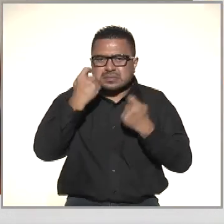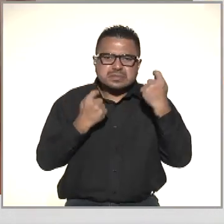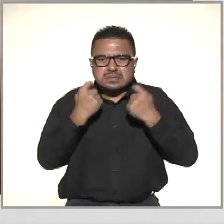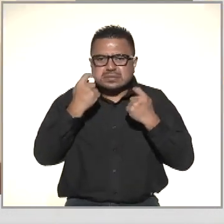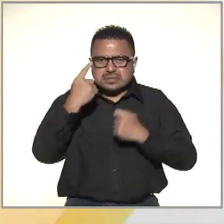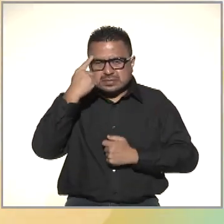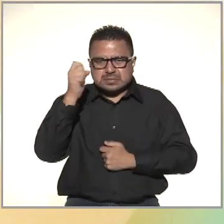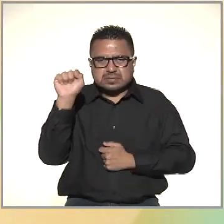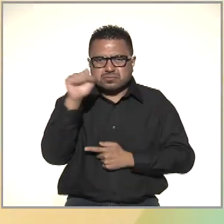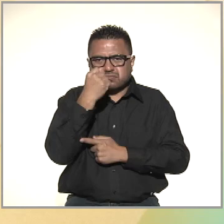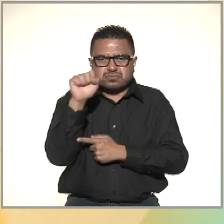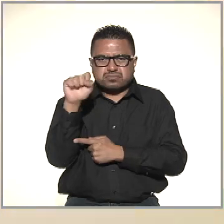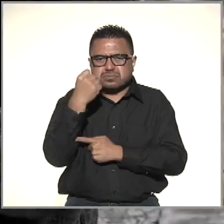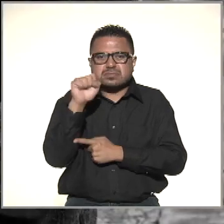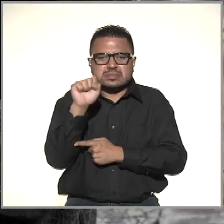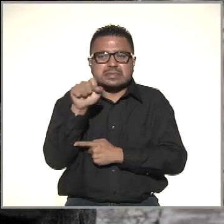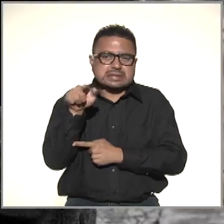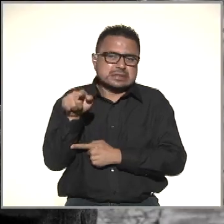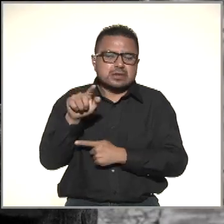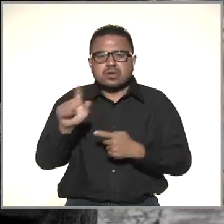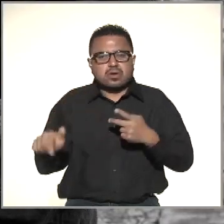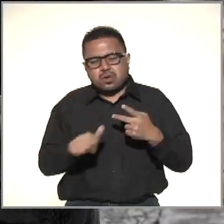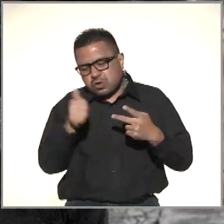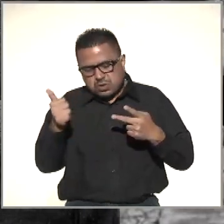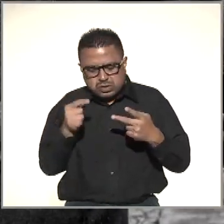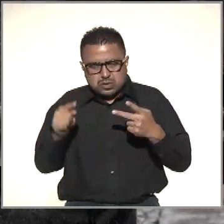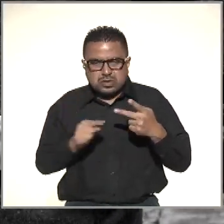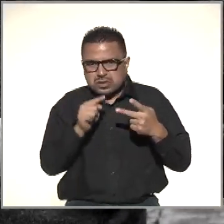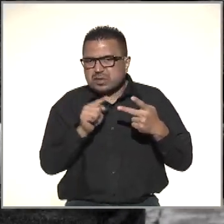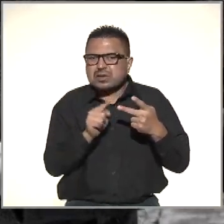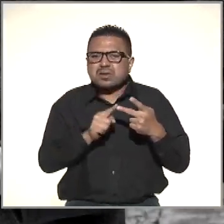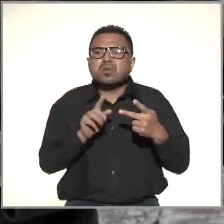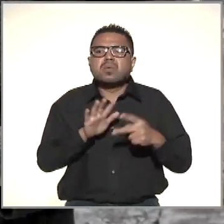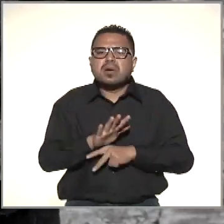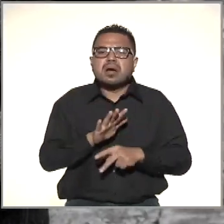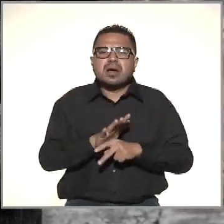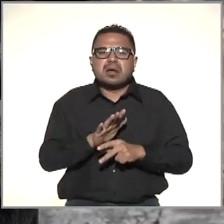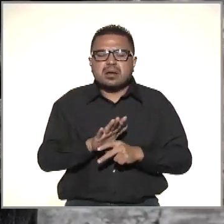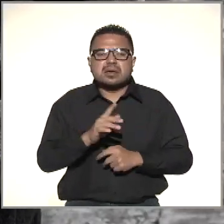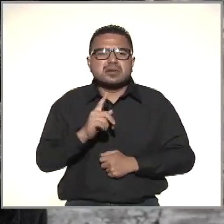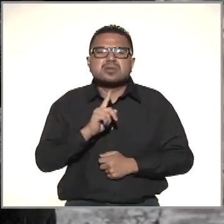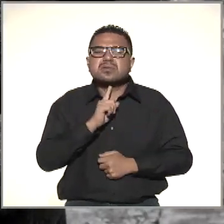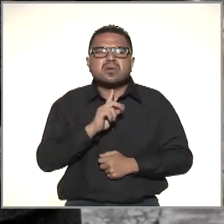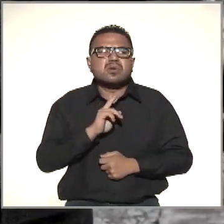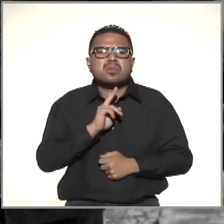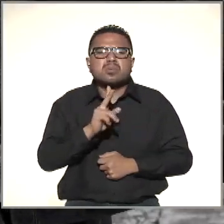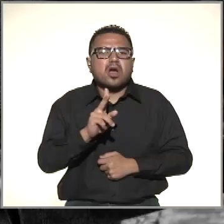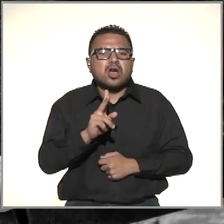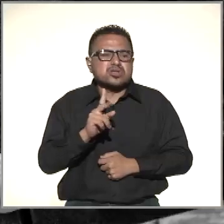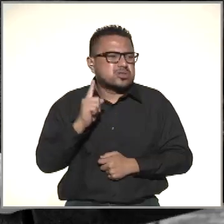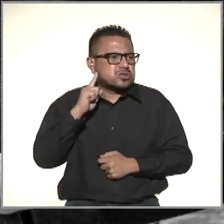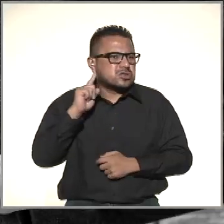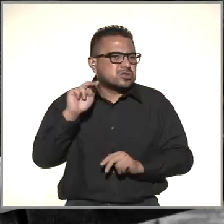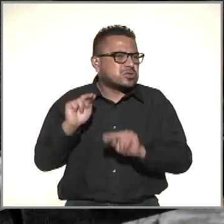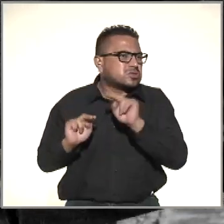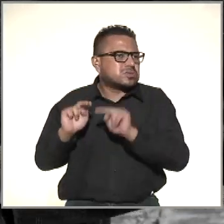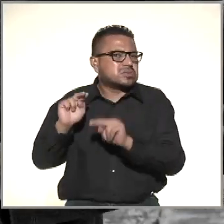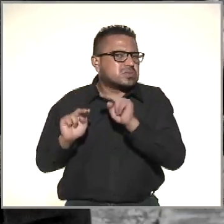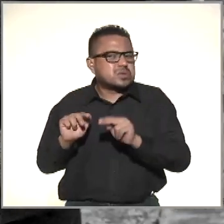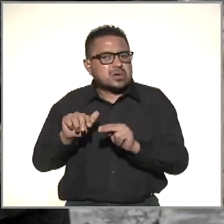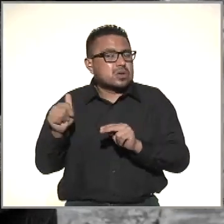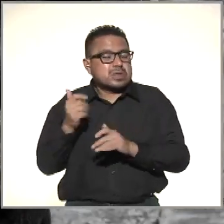la cabeza. Ese es un canal. Otro elemento muy importante es el tono y la cadencia de mi voz. Otro